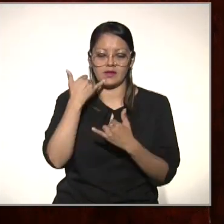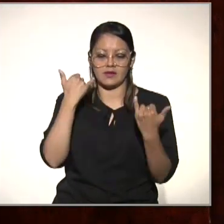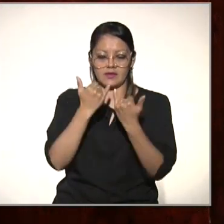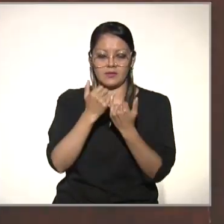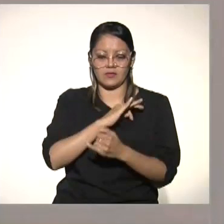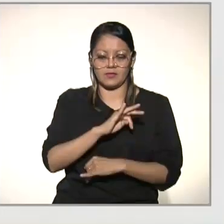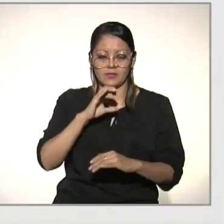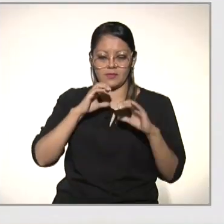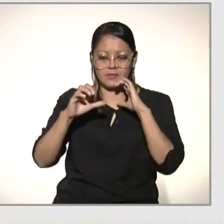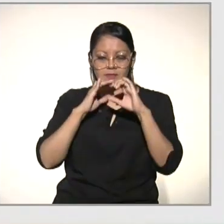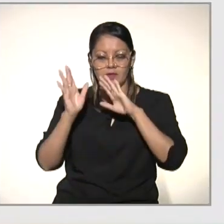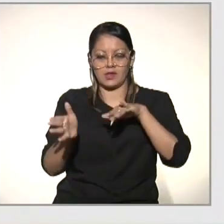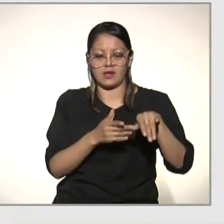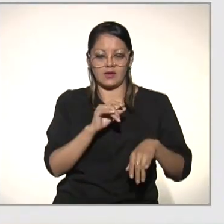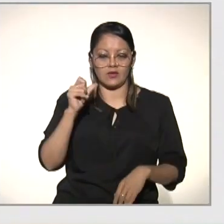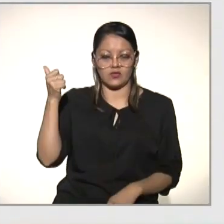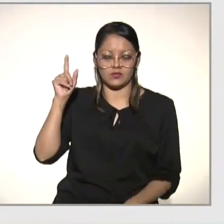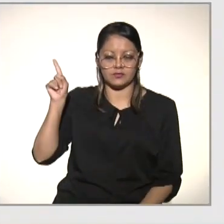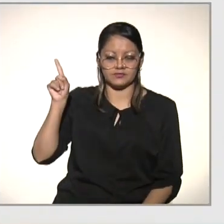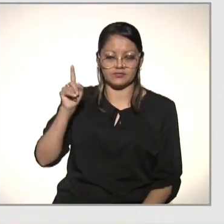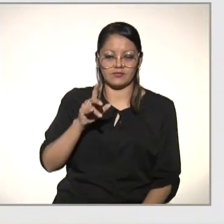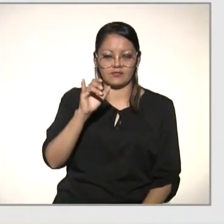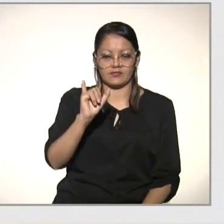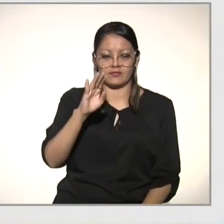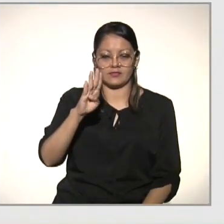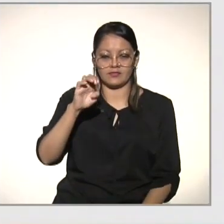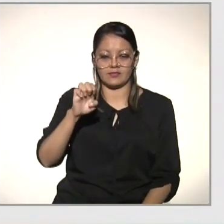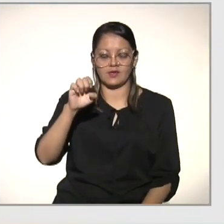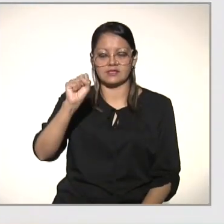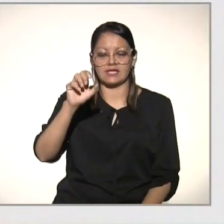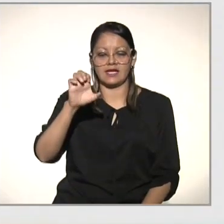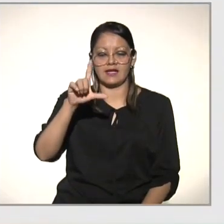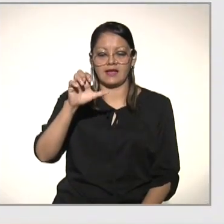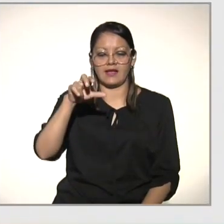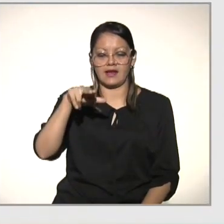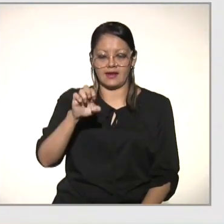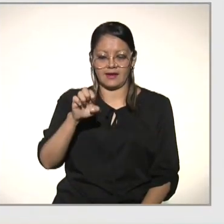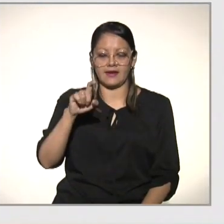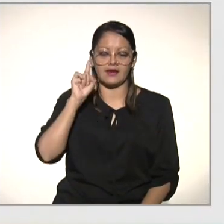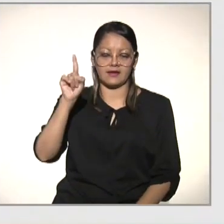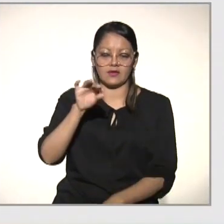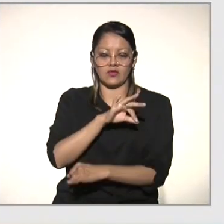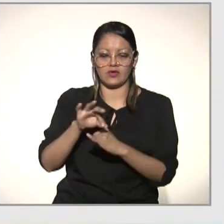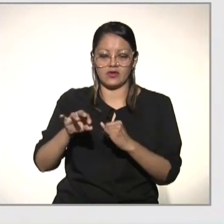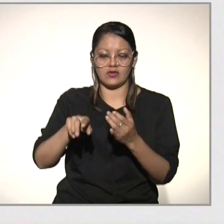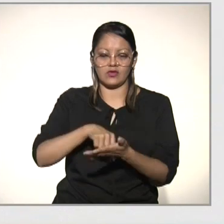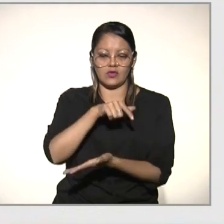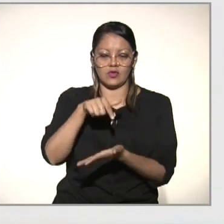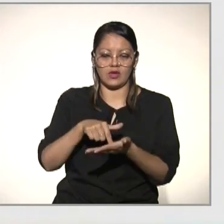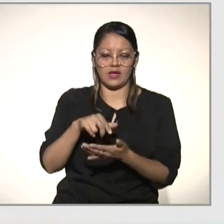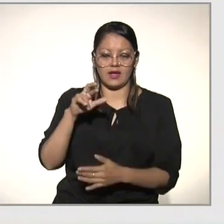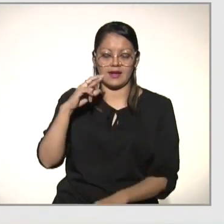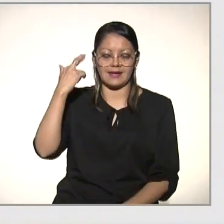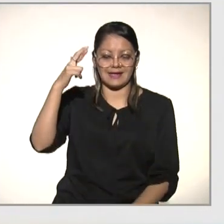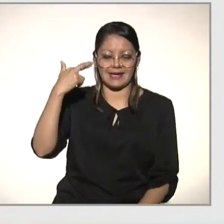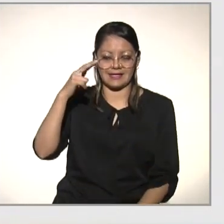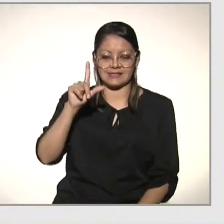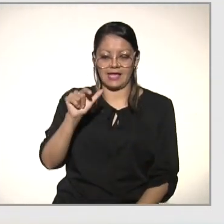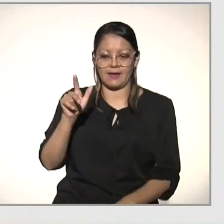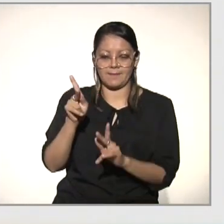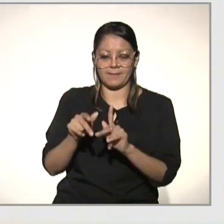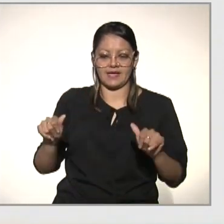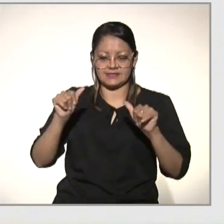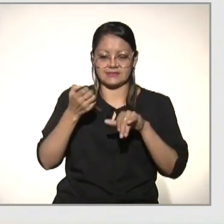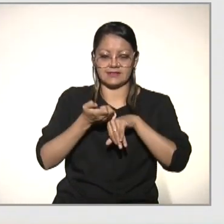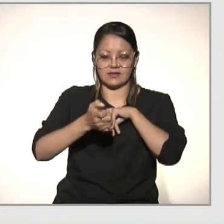la sección con Nimbe Selene Cepeta Xochihua. Ella fue vista por última vez en Los Reyes, Acacuilpan, municipio de La Paz, Estado